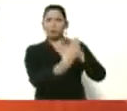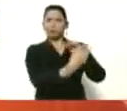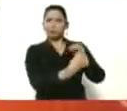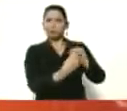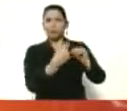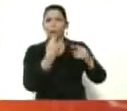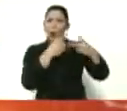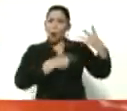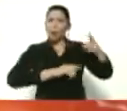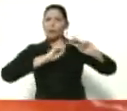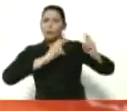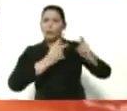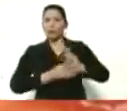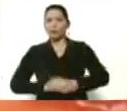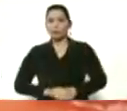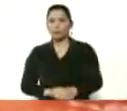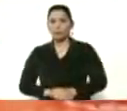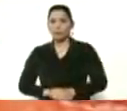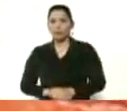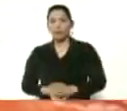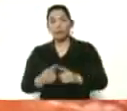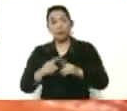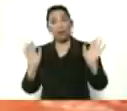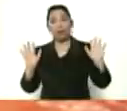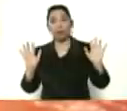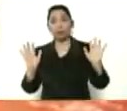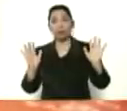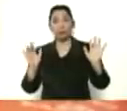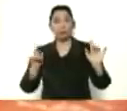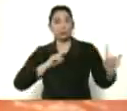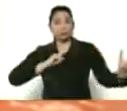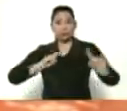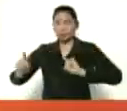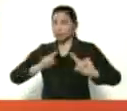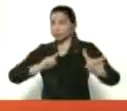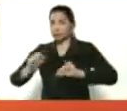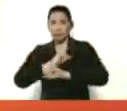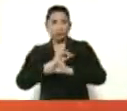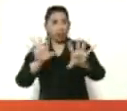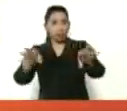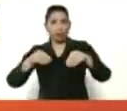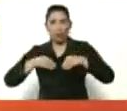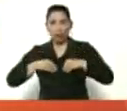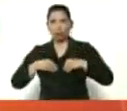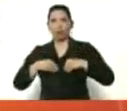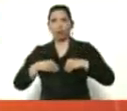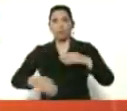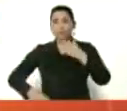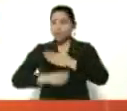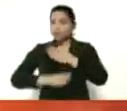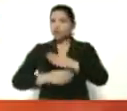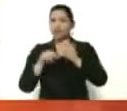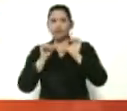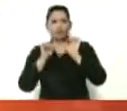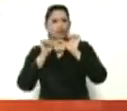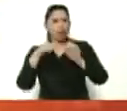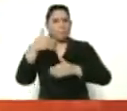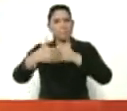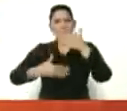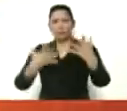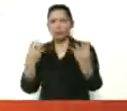otro, después hablamos de lo otro, pero ya estas acciones están tomadas y vamos a seguir avanzando con